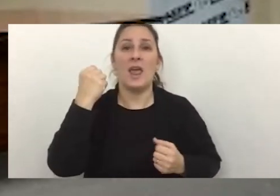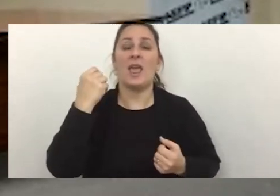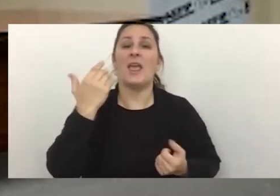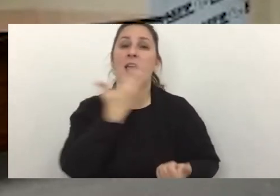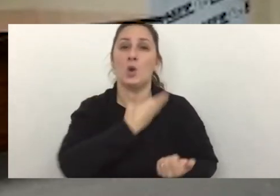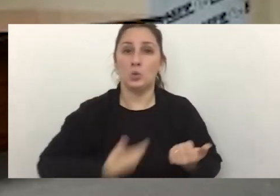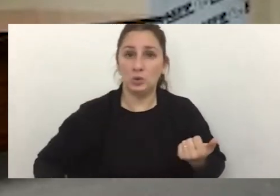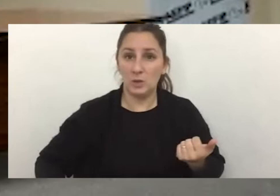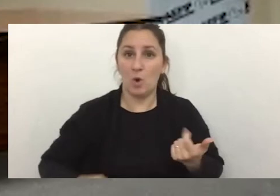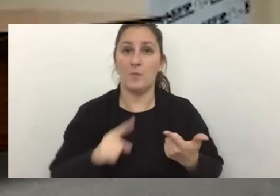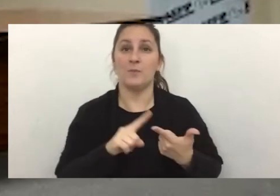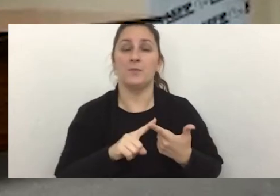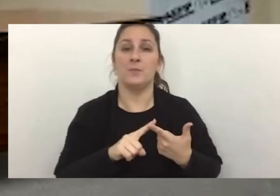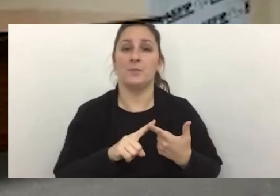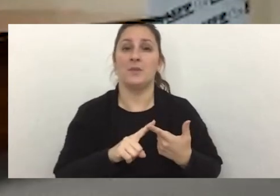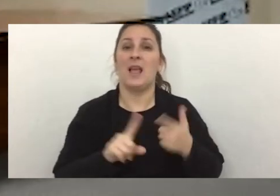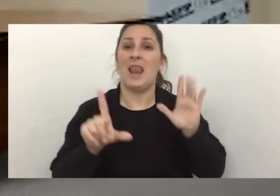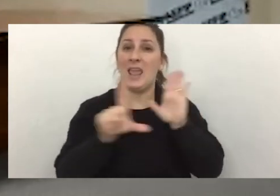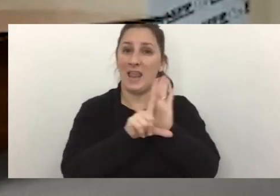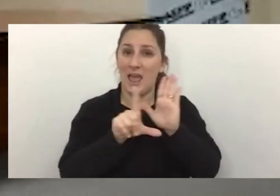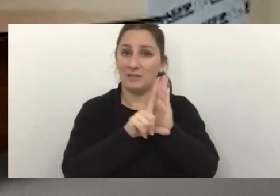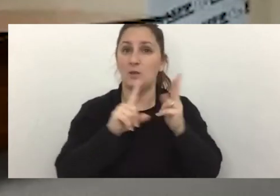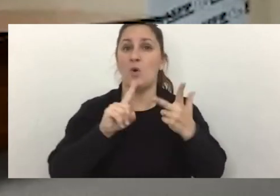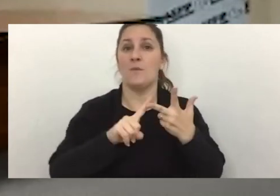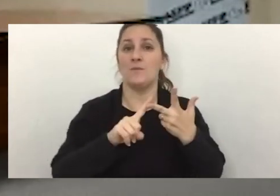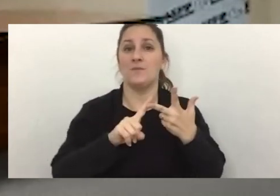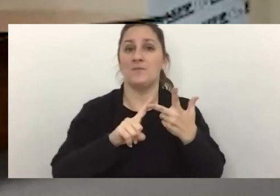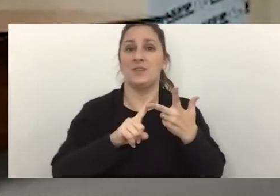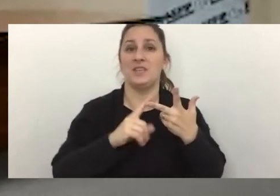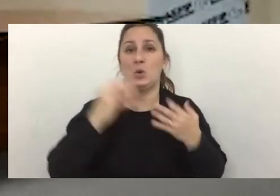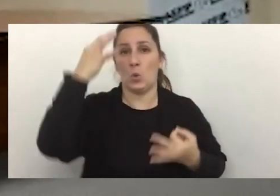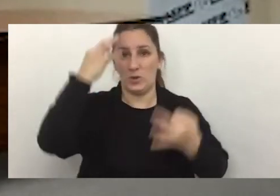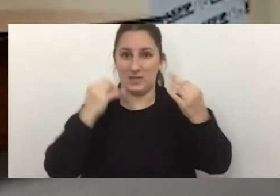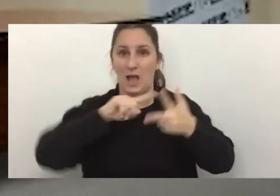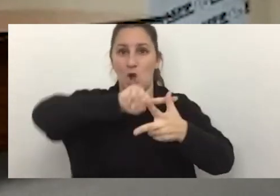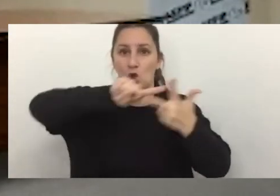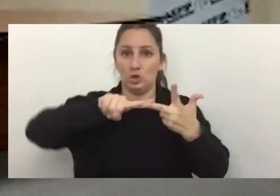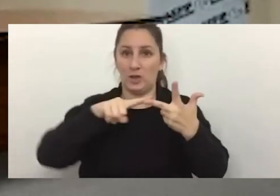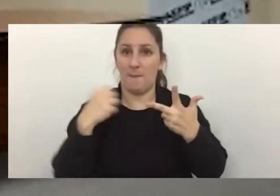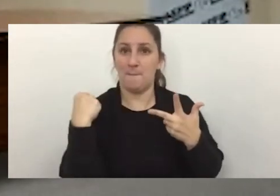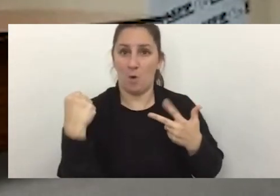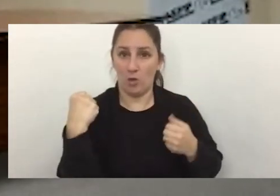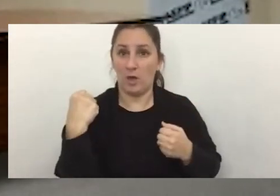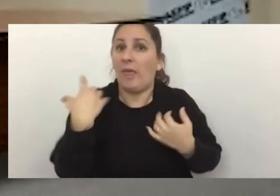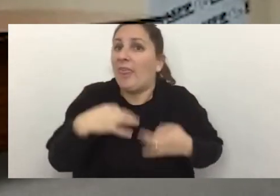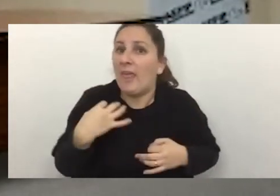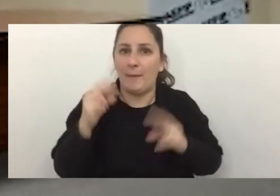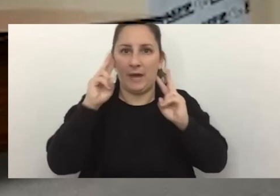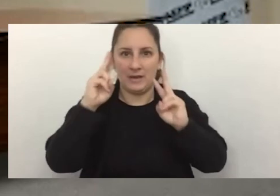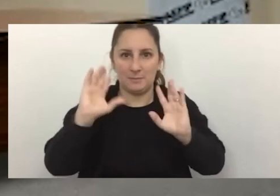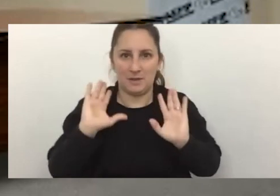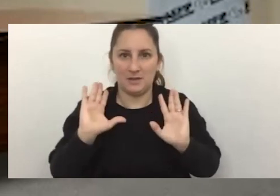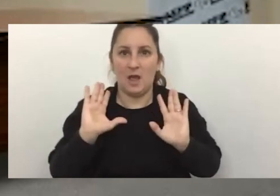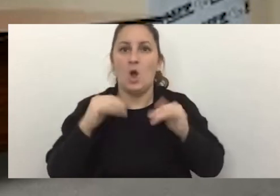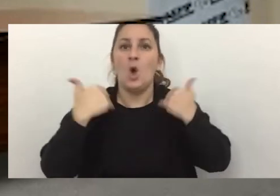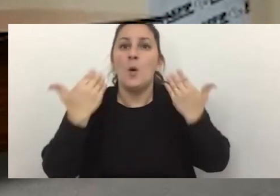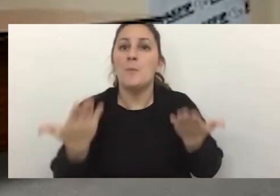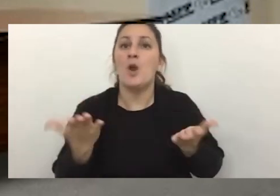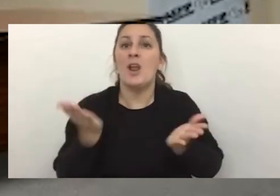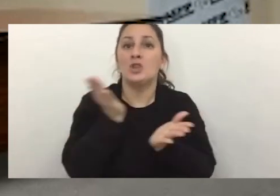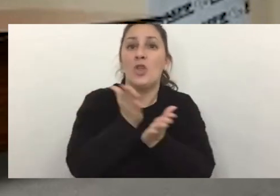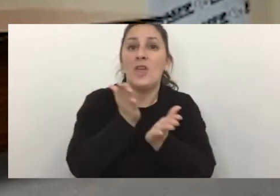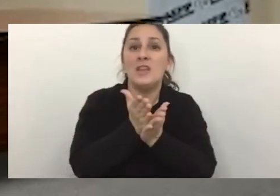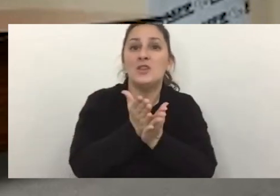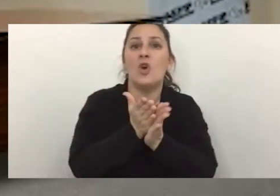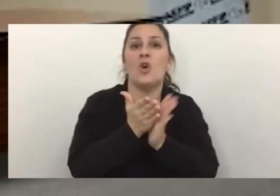el Legislativo y el Judicial. Y tienen que respetarlo. Por eso el contenido de los derechos lo da la